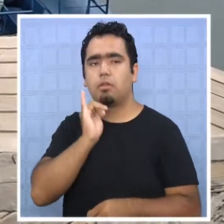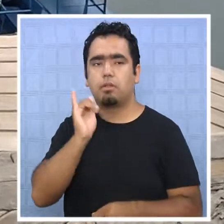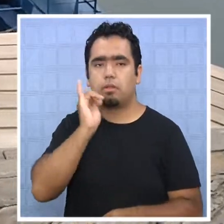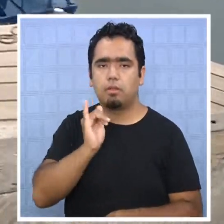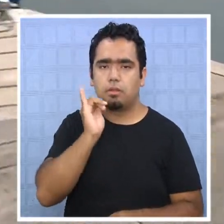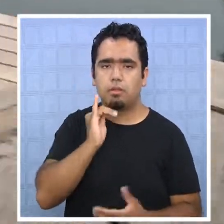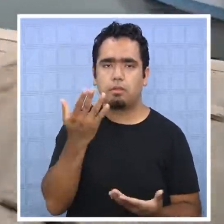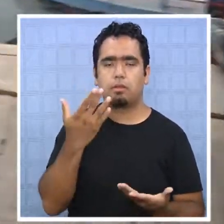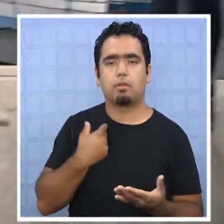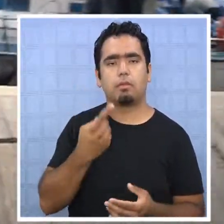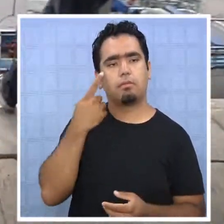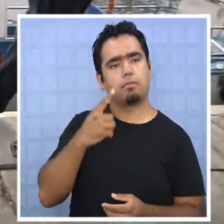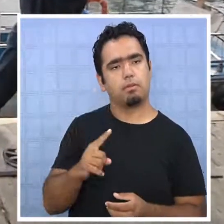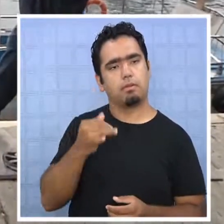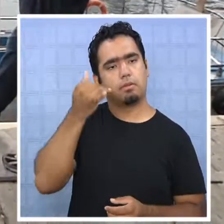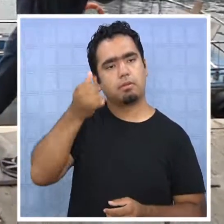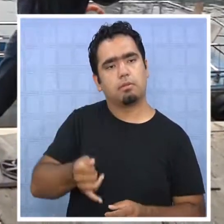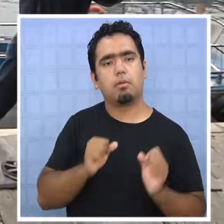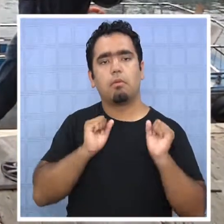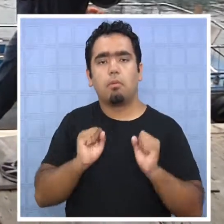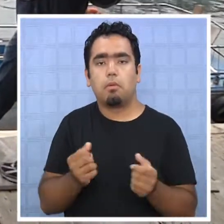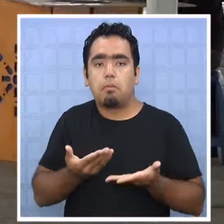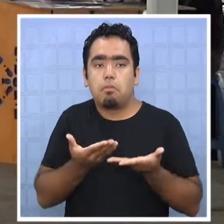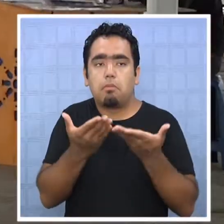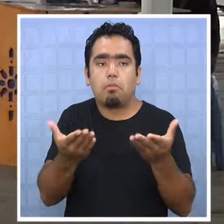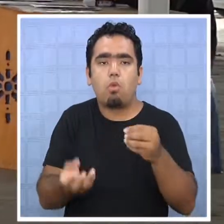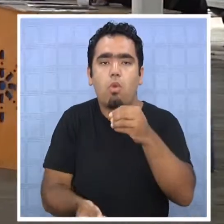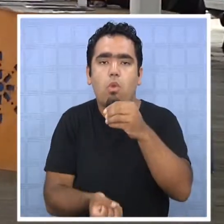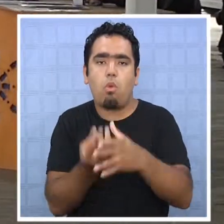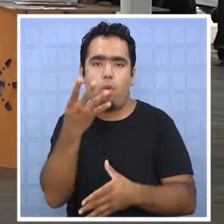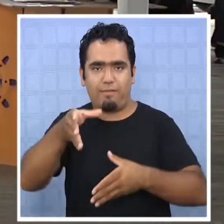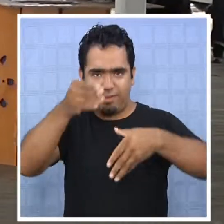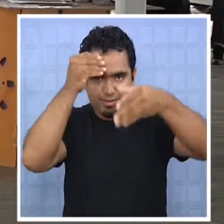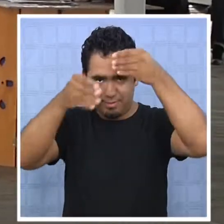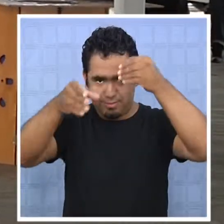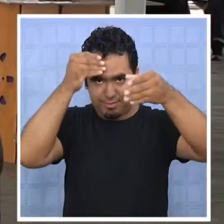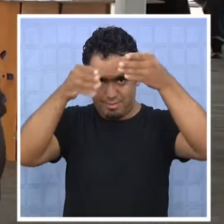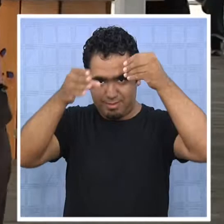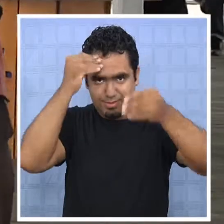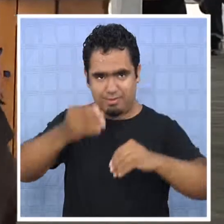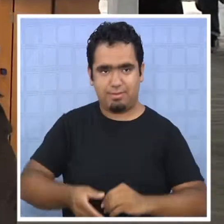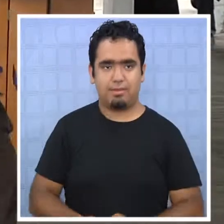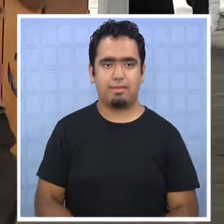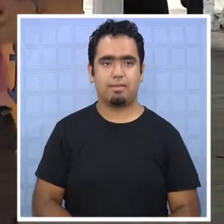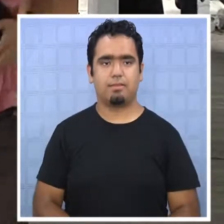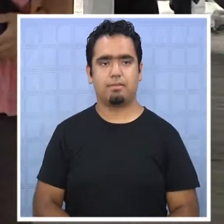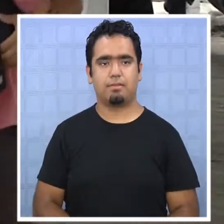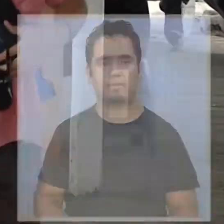años en Iquique, pero que cada vez puede ofrecer una nueva experiencia.